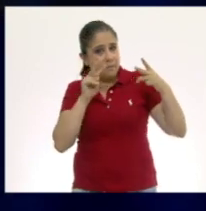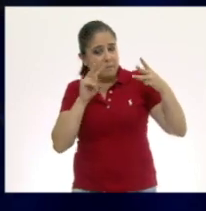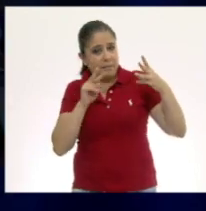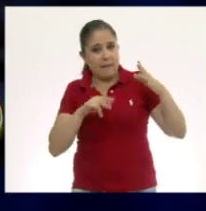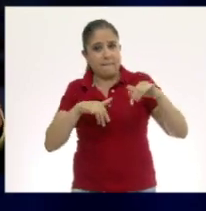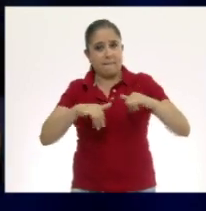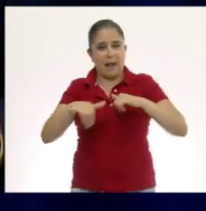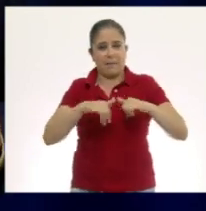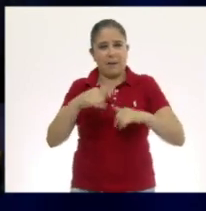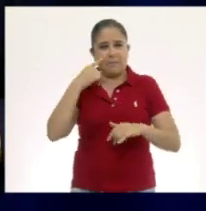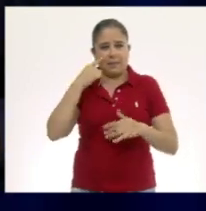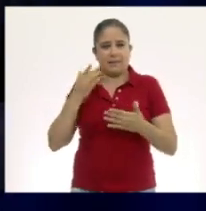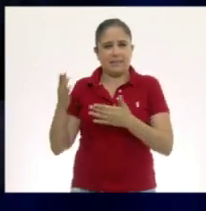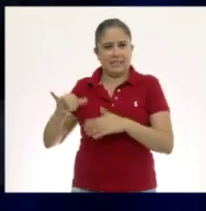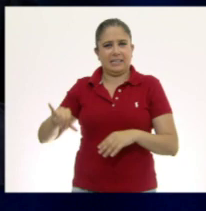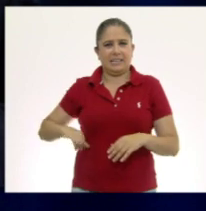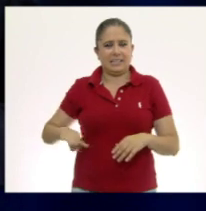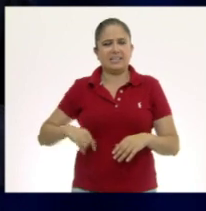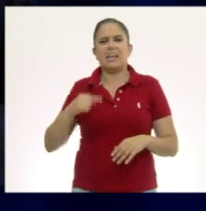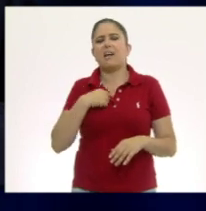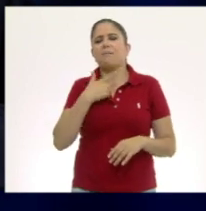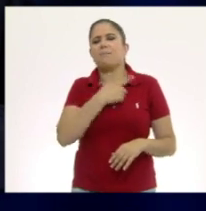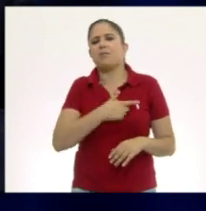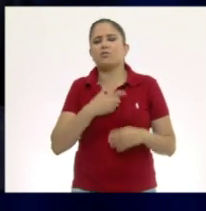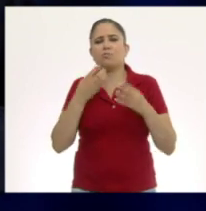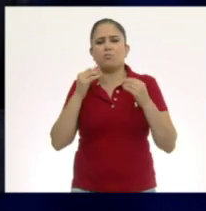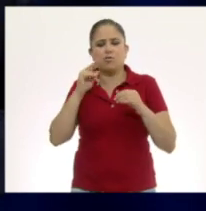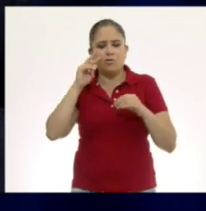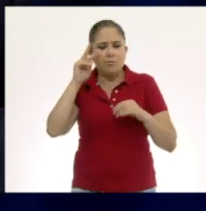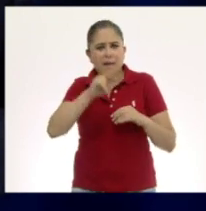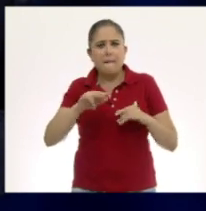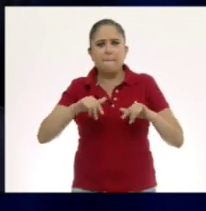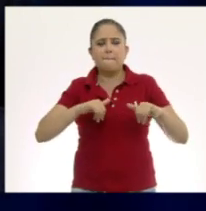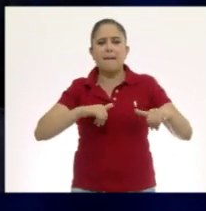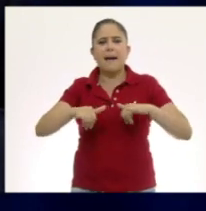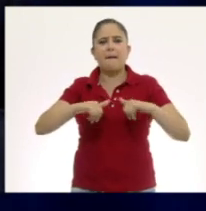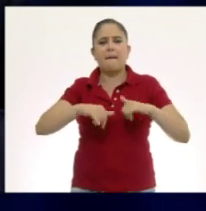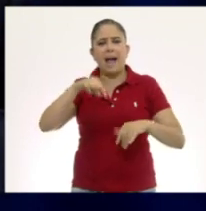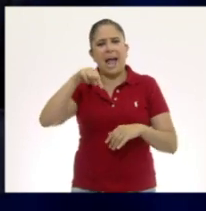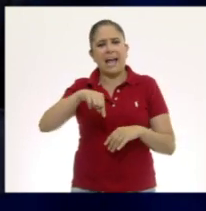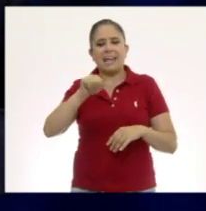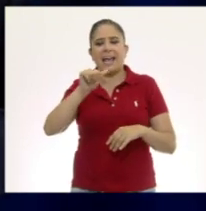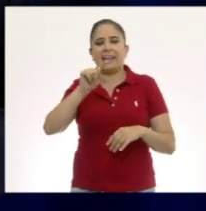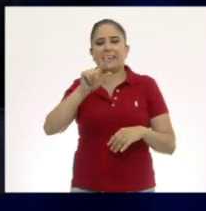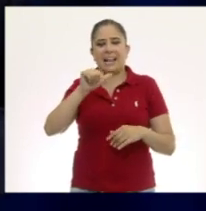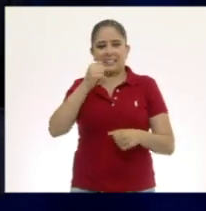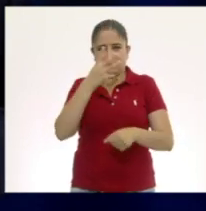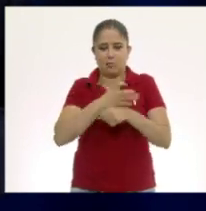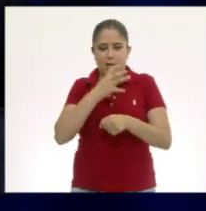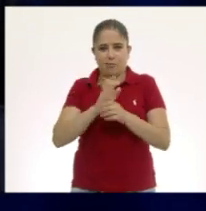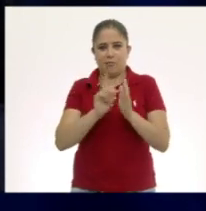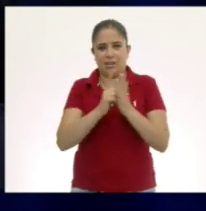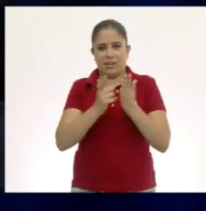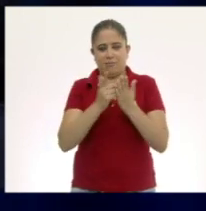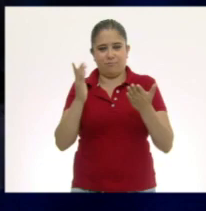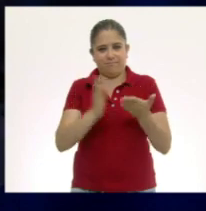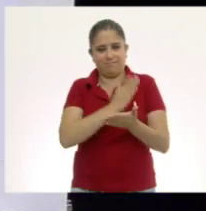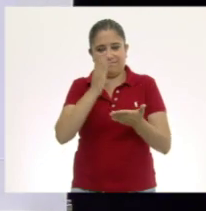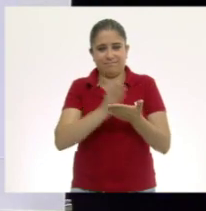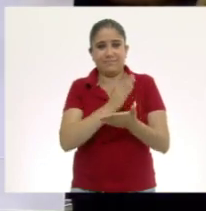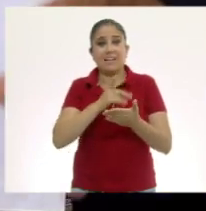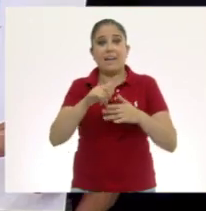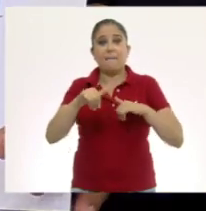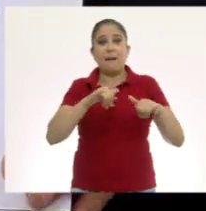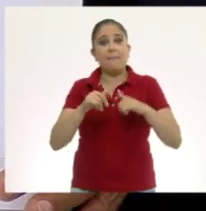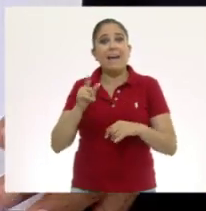Este es interesantísimo. A mí me encanta leer los mapas que hay en nuestro atlas de cuarto grado. Y uno de ellos